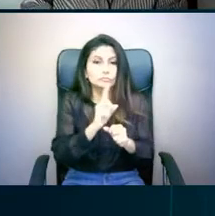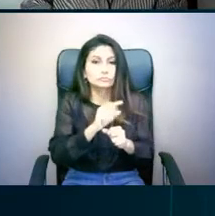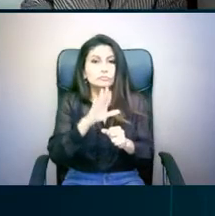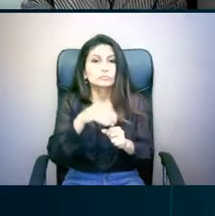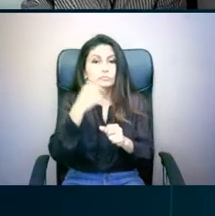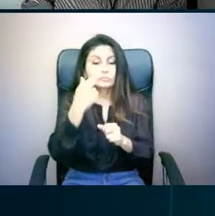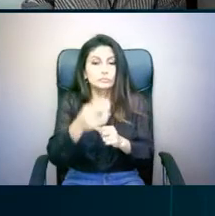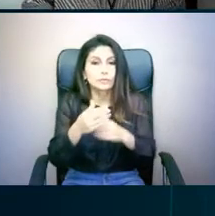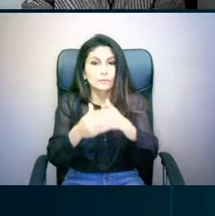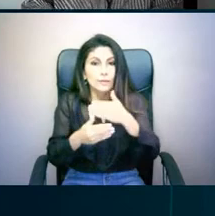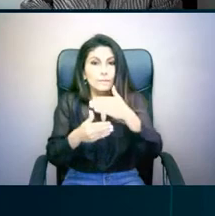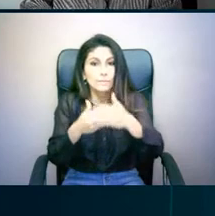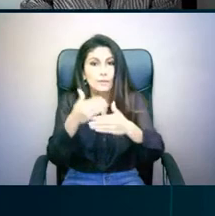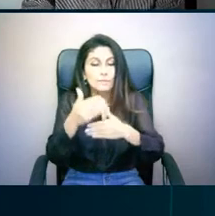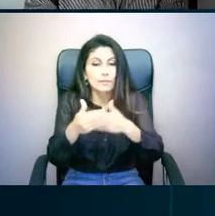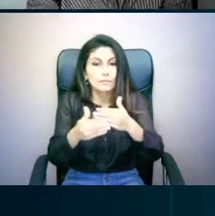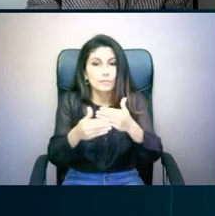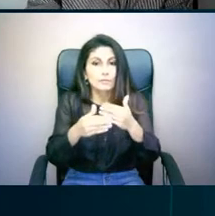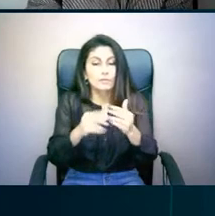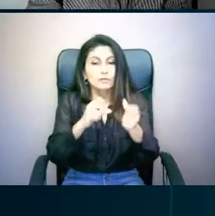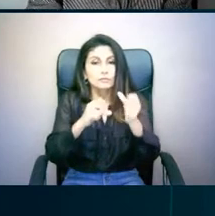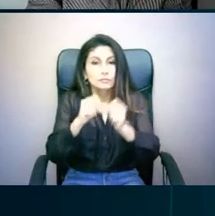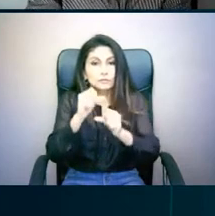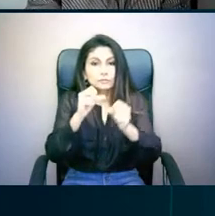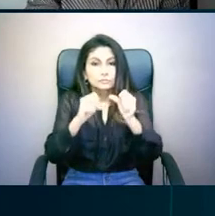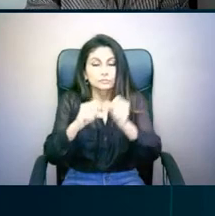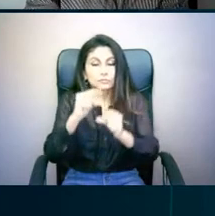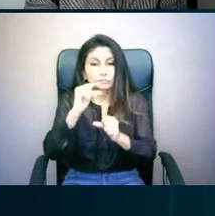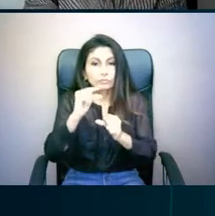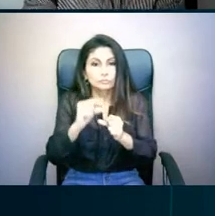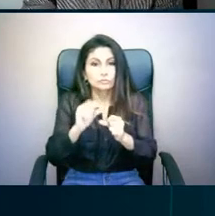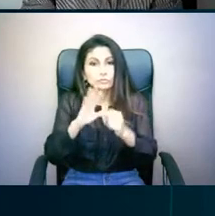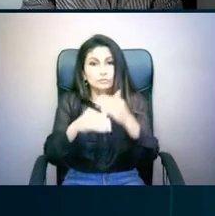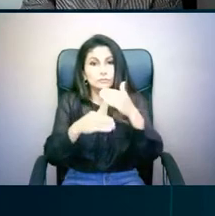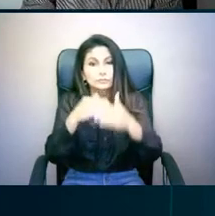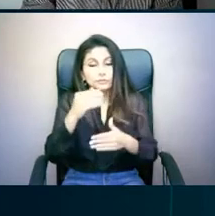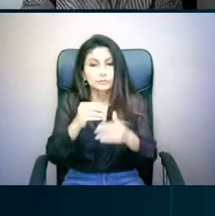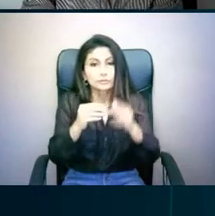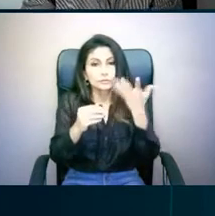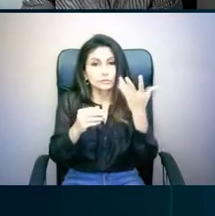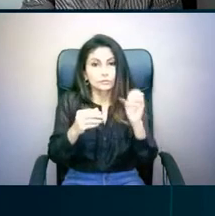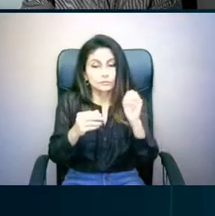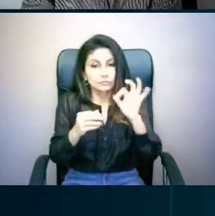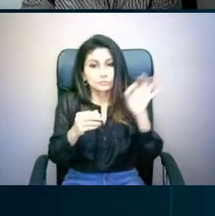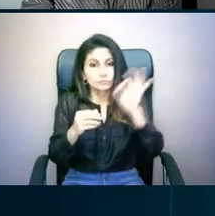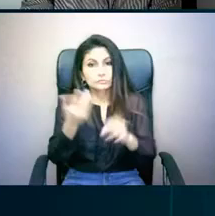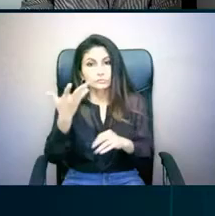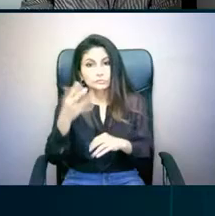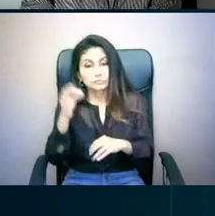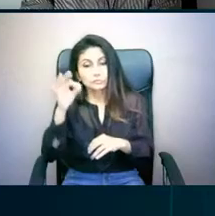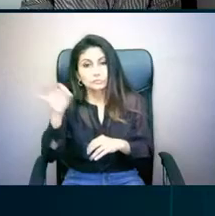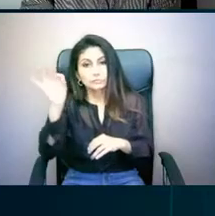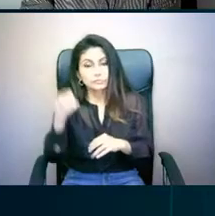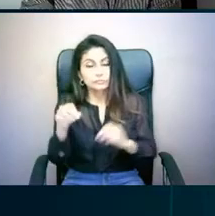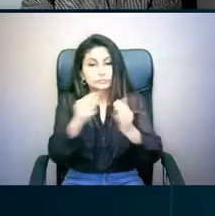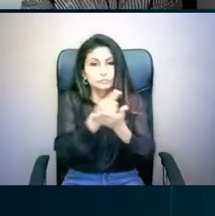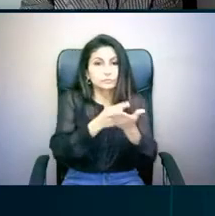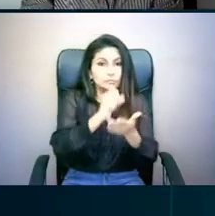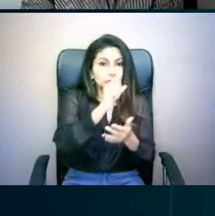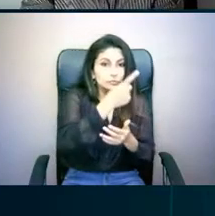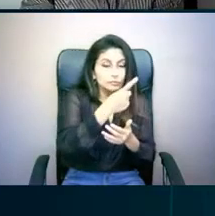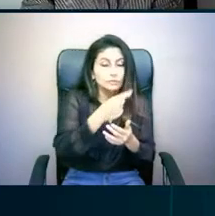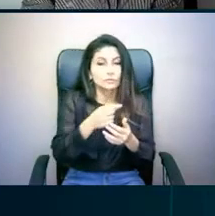de forma paulatina. Se empezó con una relación 50-50, lodo primario y lodo primario de lípidos